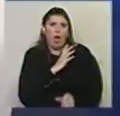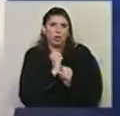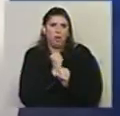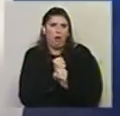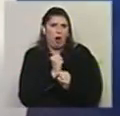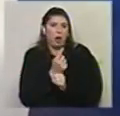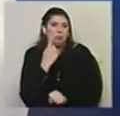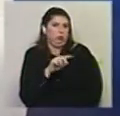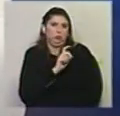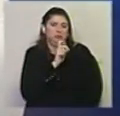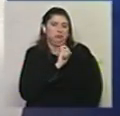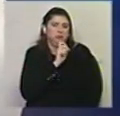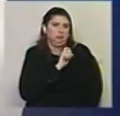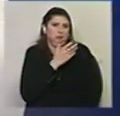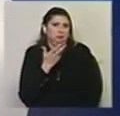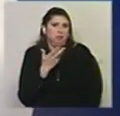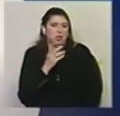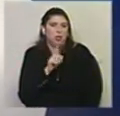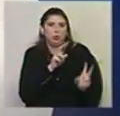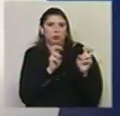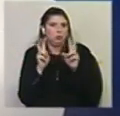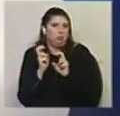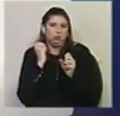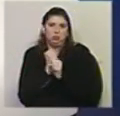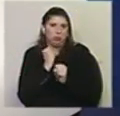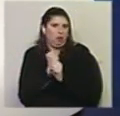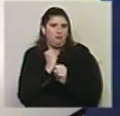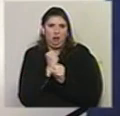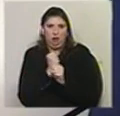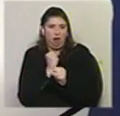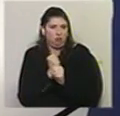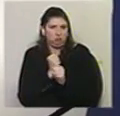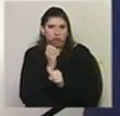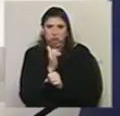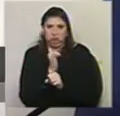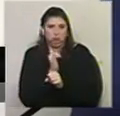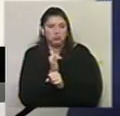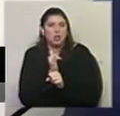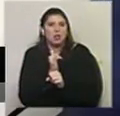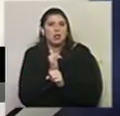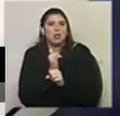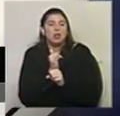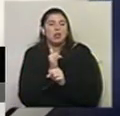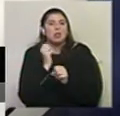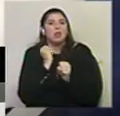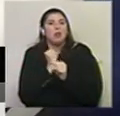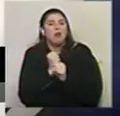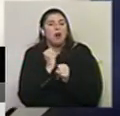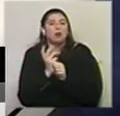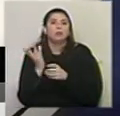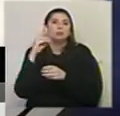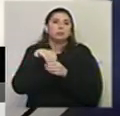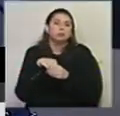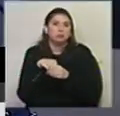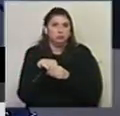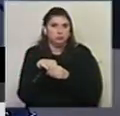no tendría honradez intelectual, sino diría que es un tema sobre el que tenemos que trabajar. Entre otras cosas, tenemos que trabajar sobre la incorporación